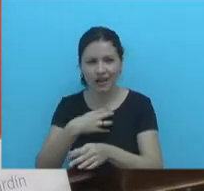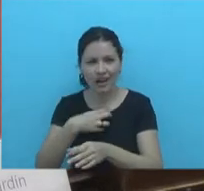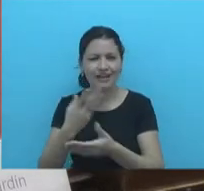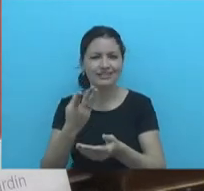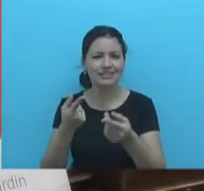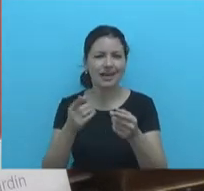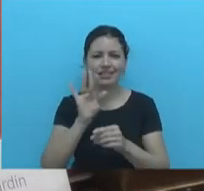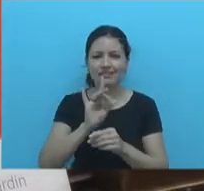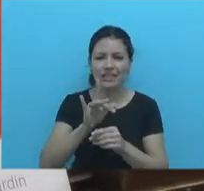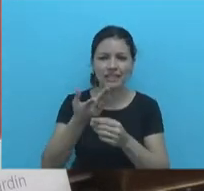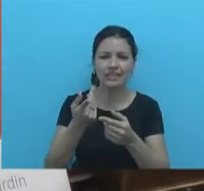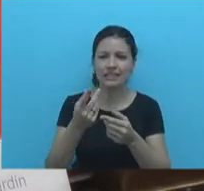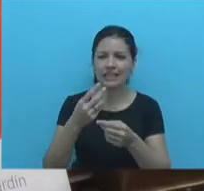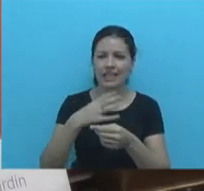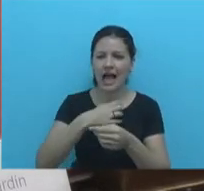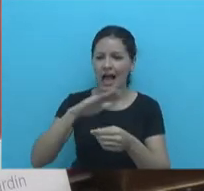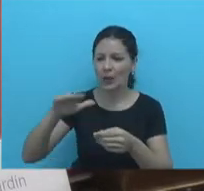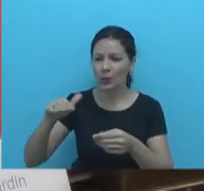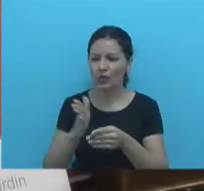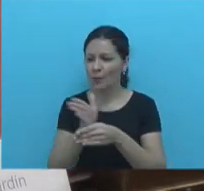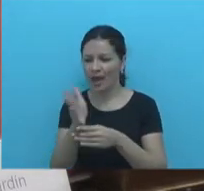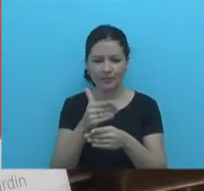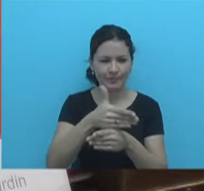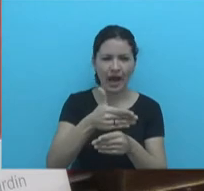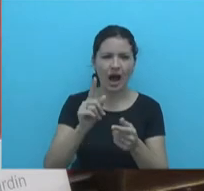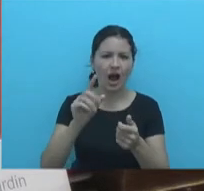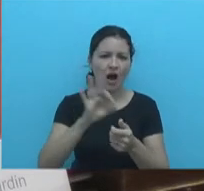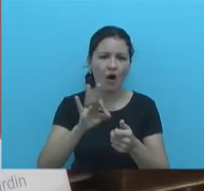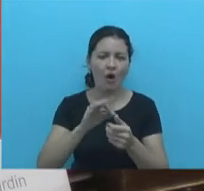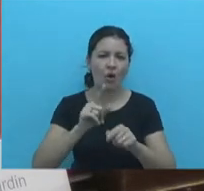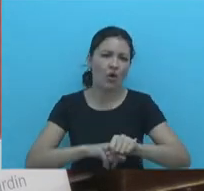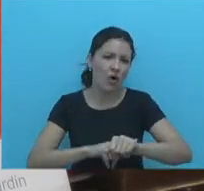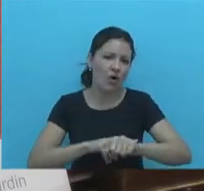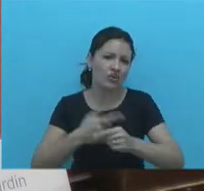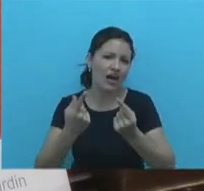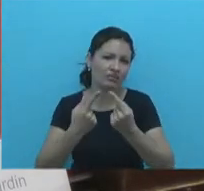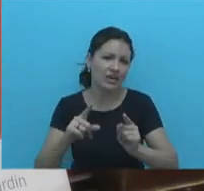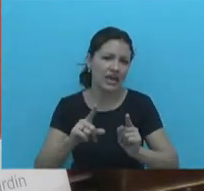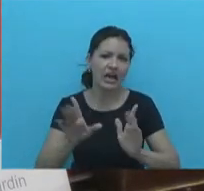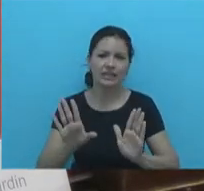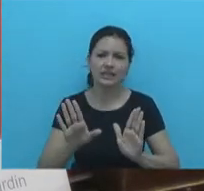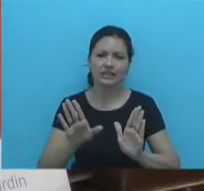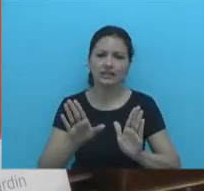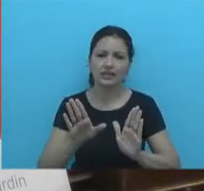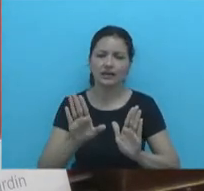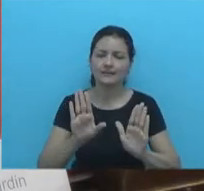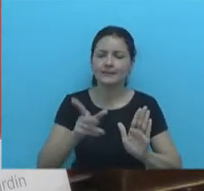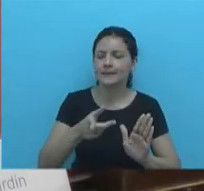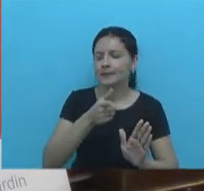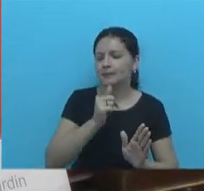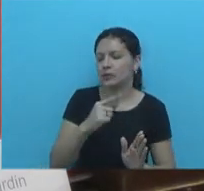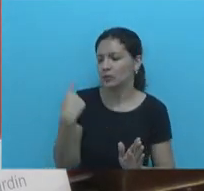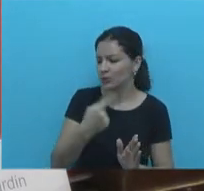muy complejo el motivo de transporte. Y, o sea, creemos que es fundamental para todos los alumnos